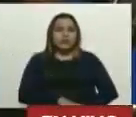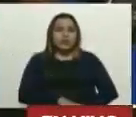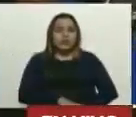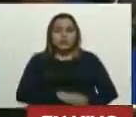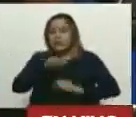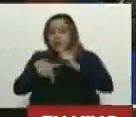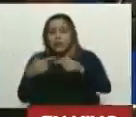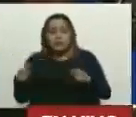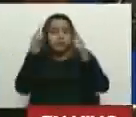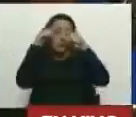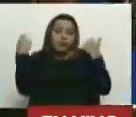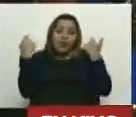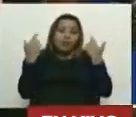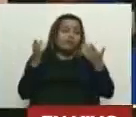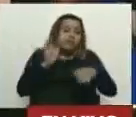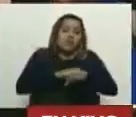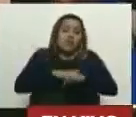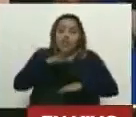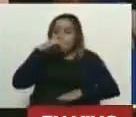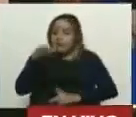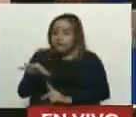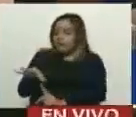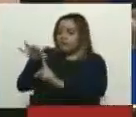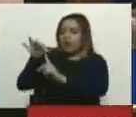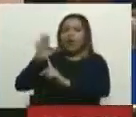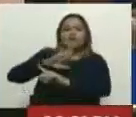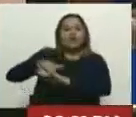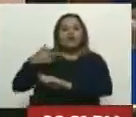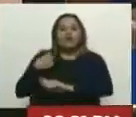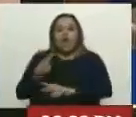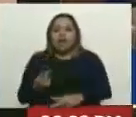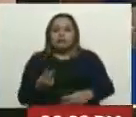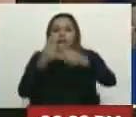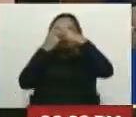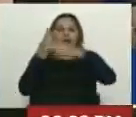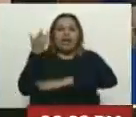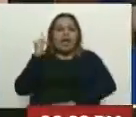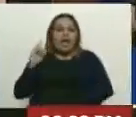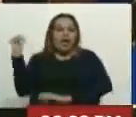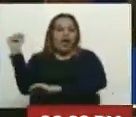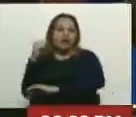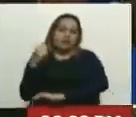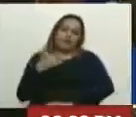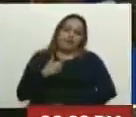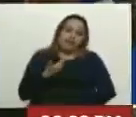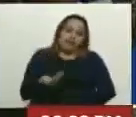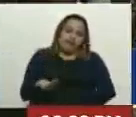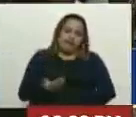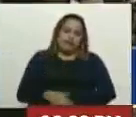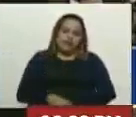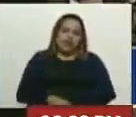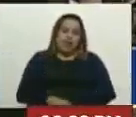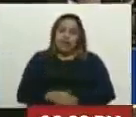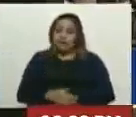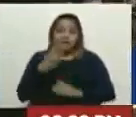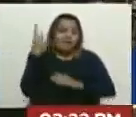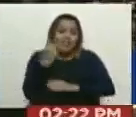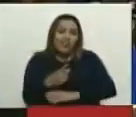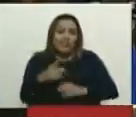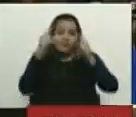olvido, porque no somos tomados en cuenta, porque tenemos la etiqueta de que somos autistas. Y hay que quitar eso de una